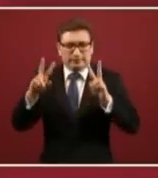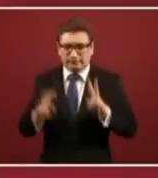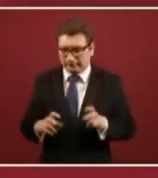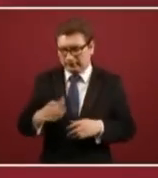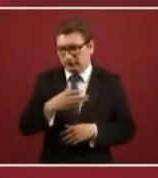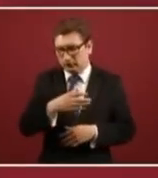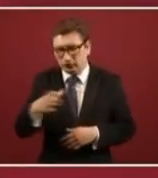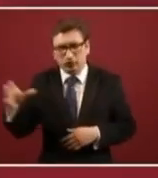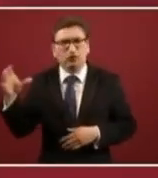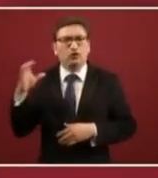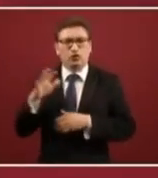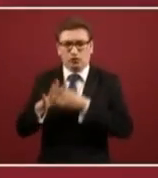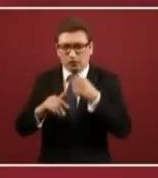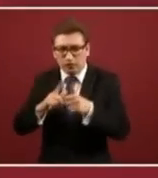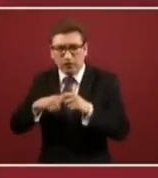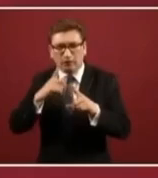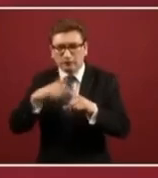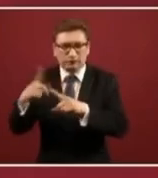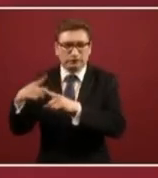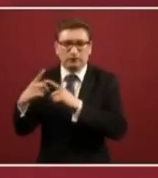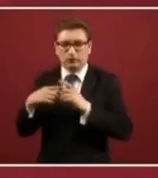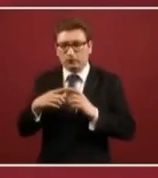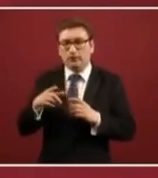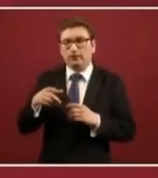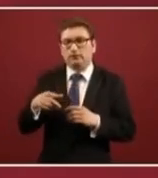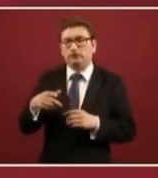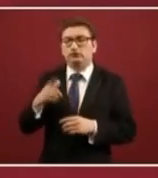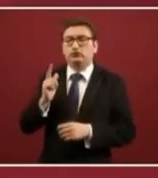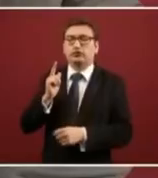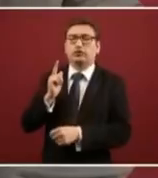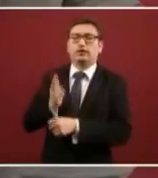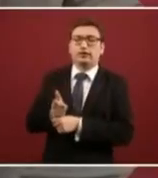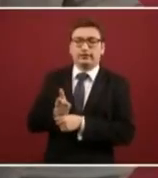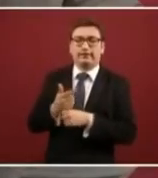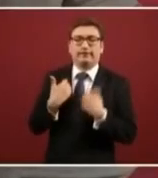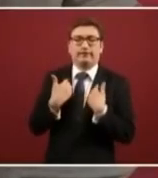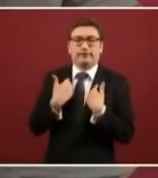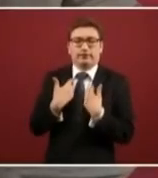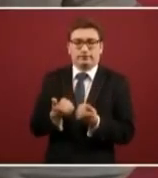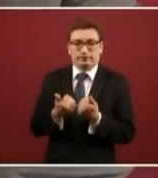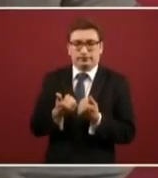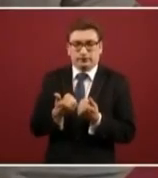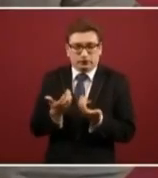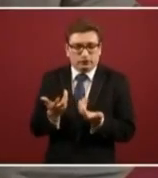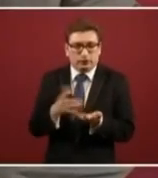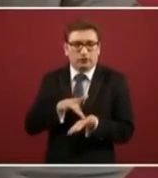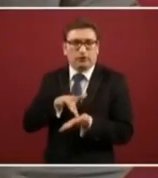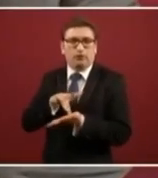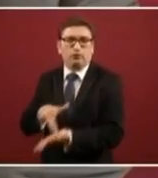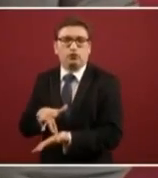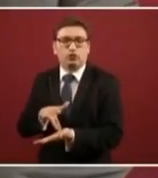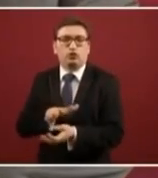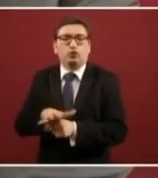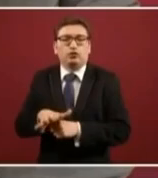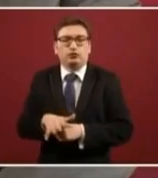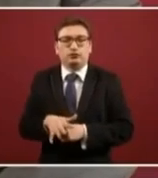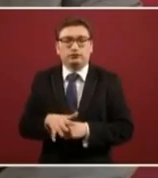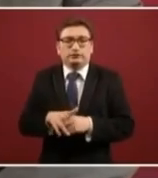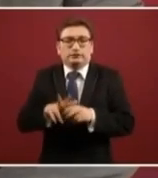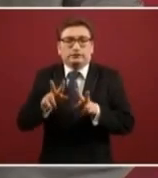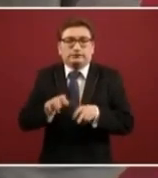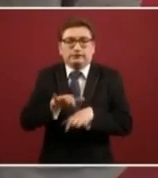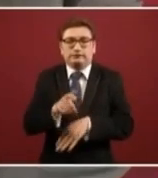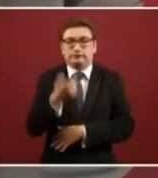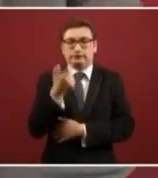agropecuario, se llegó a la conclusión de que había que poner el énfasis en el precio.